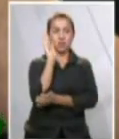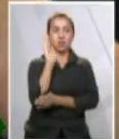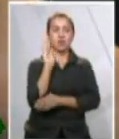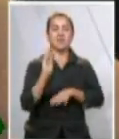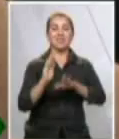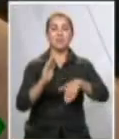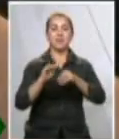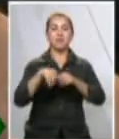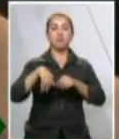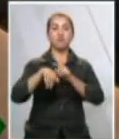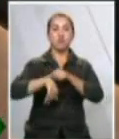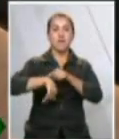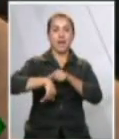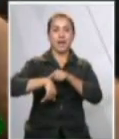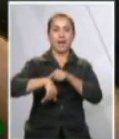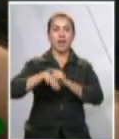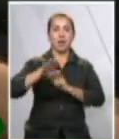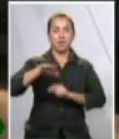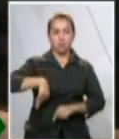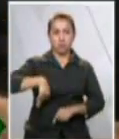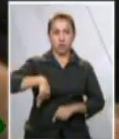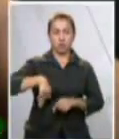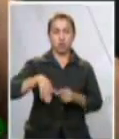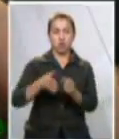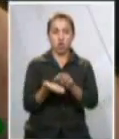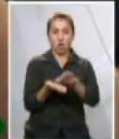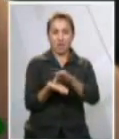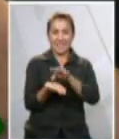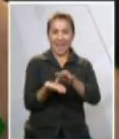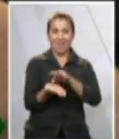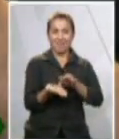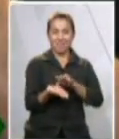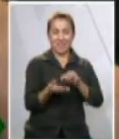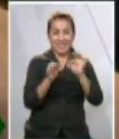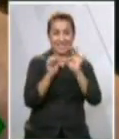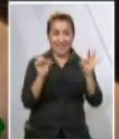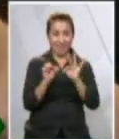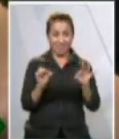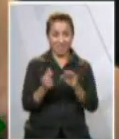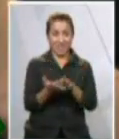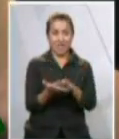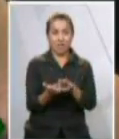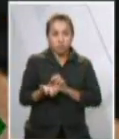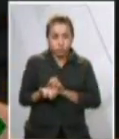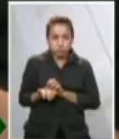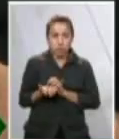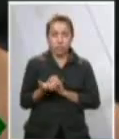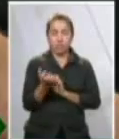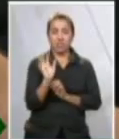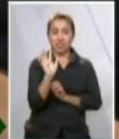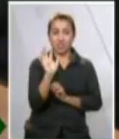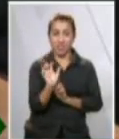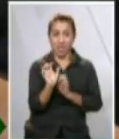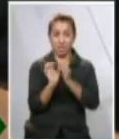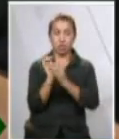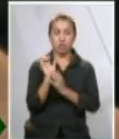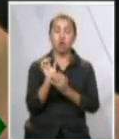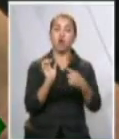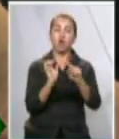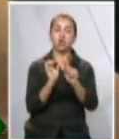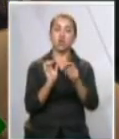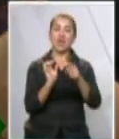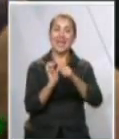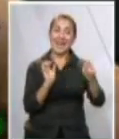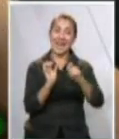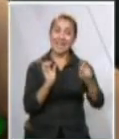de la muñeca. Al mover hacia abajo, los cables que serían como tendones retraen los dedos, y otros cables que son elásticos